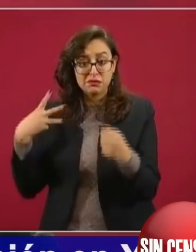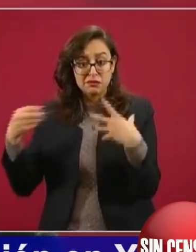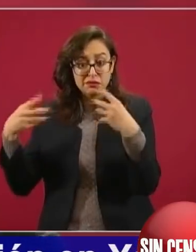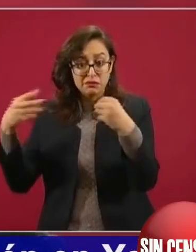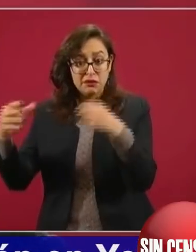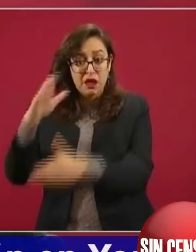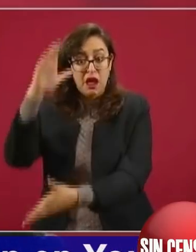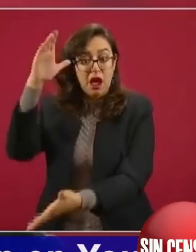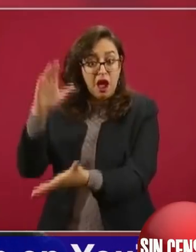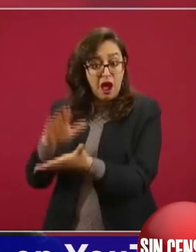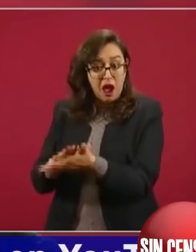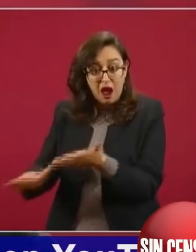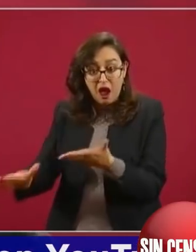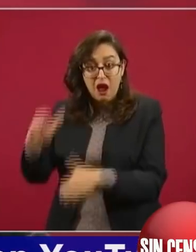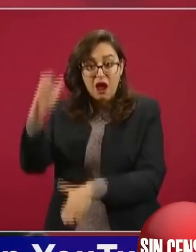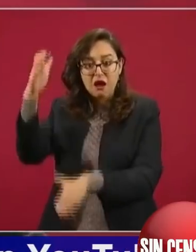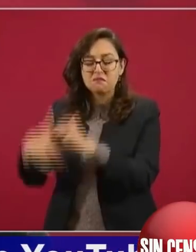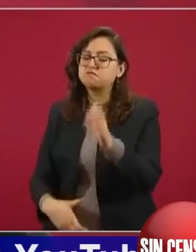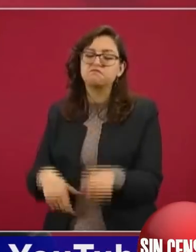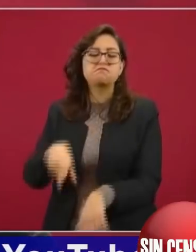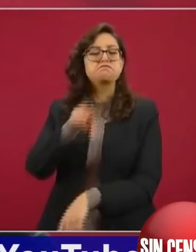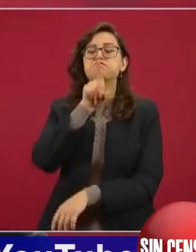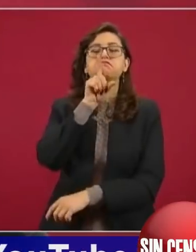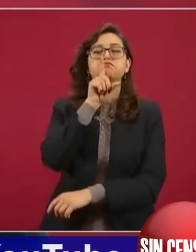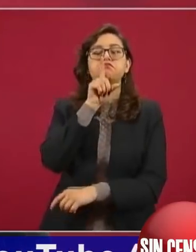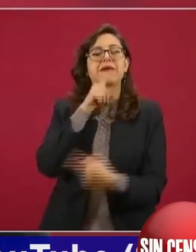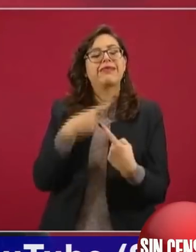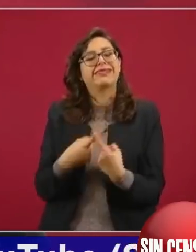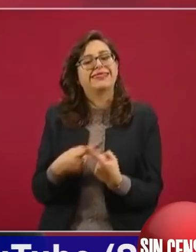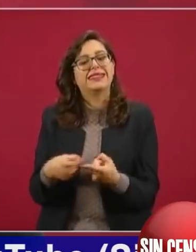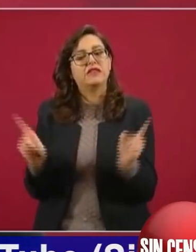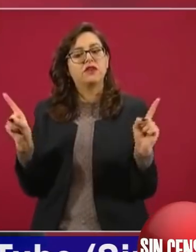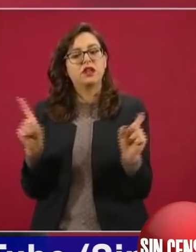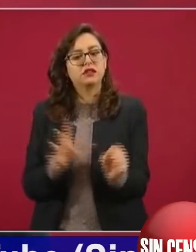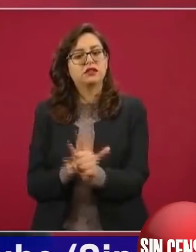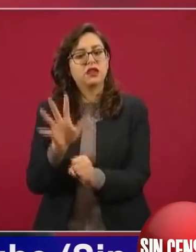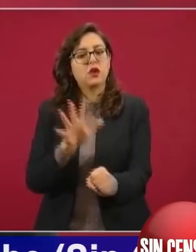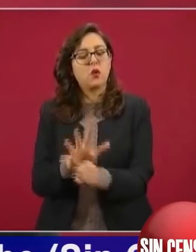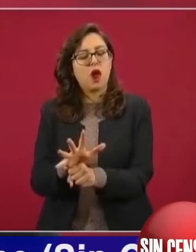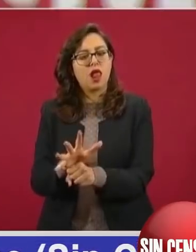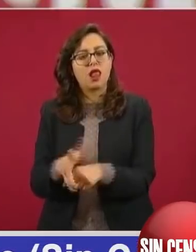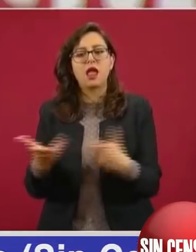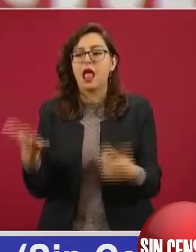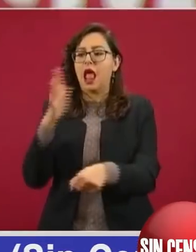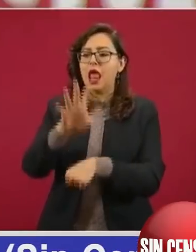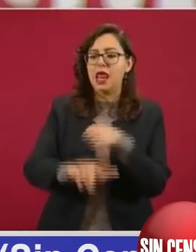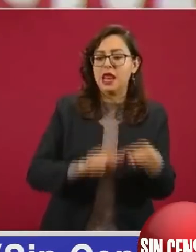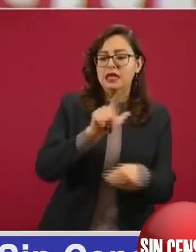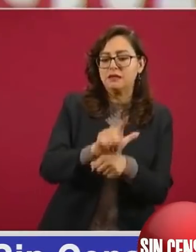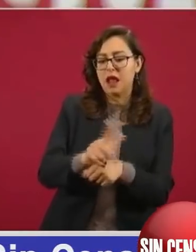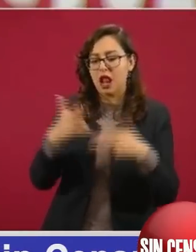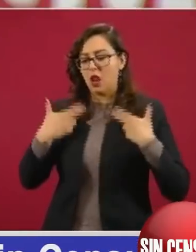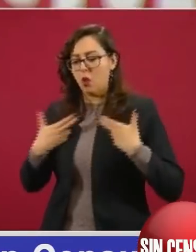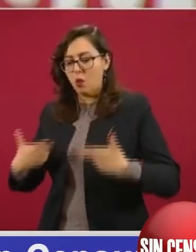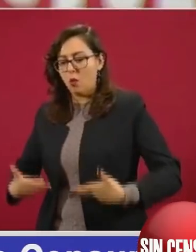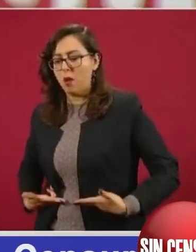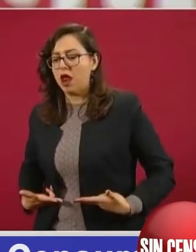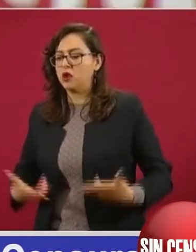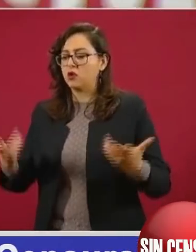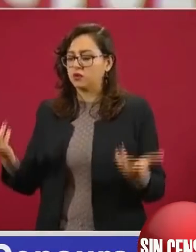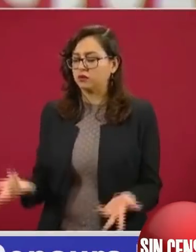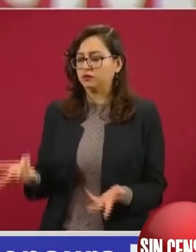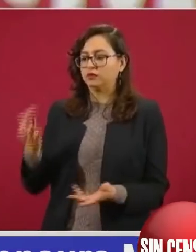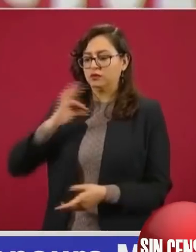adaptación tanto ecológica en el sentido natural como a la ecología humana, en donde dos especies, la